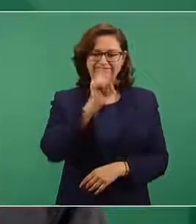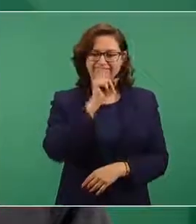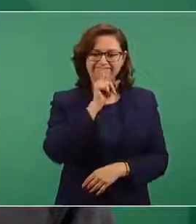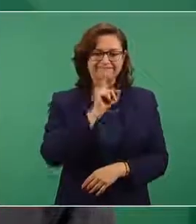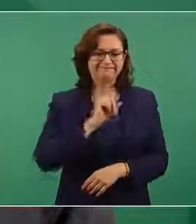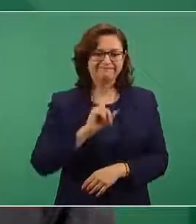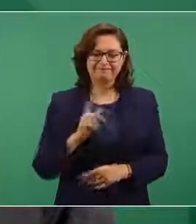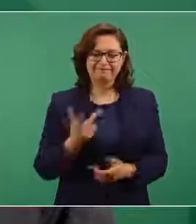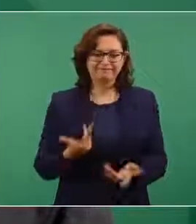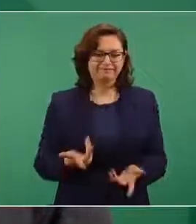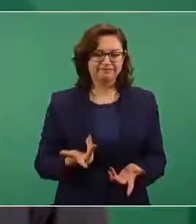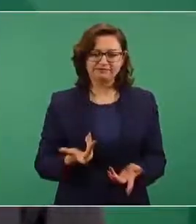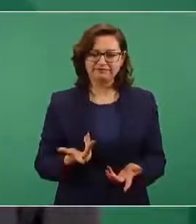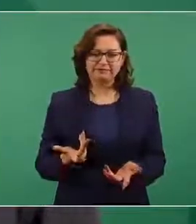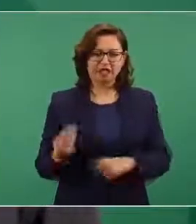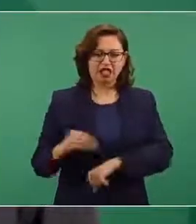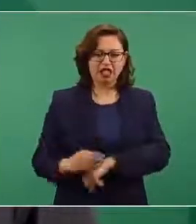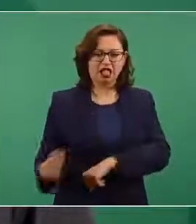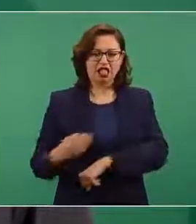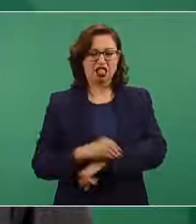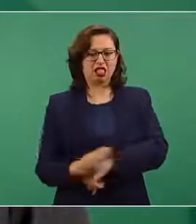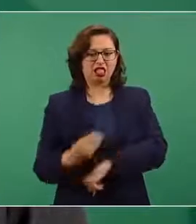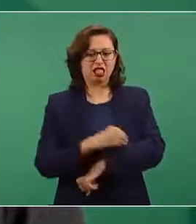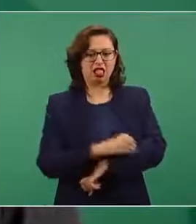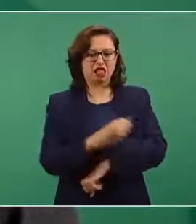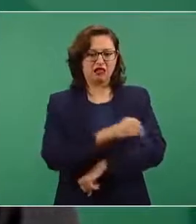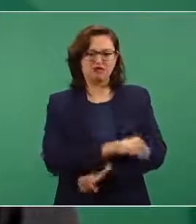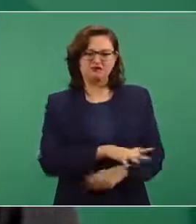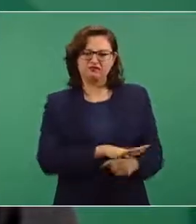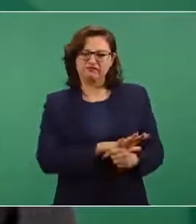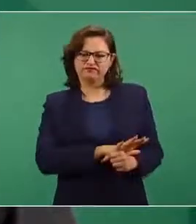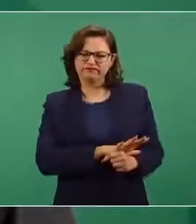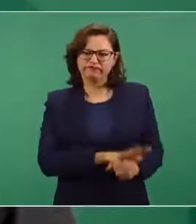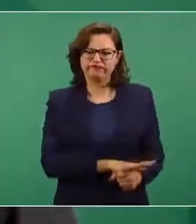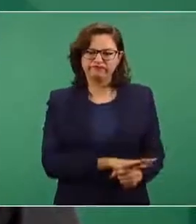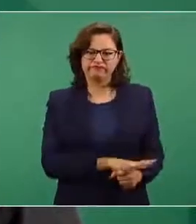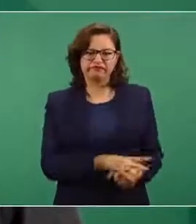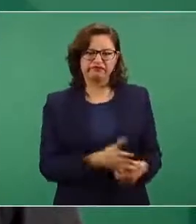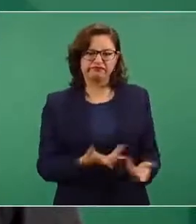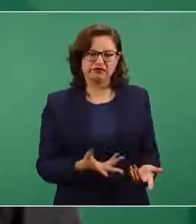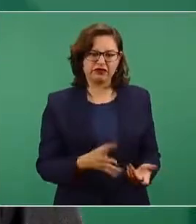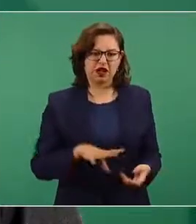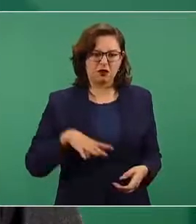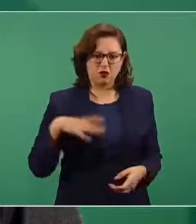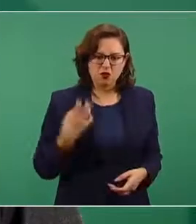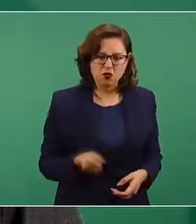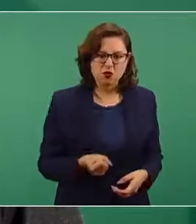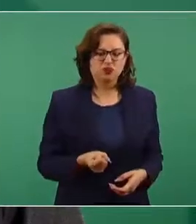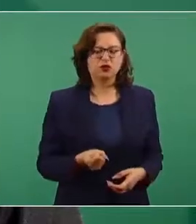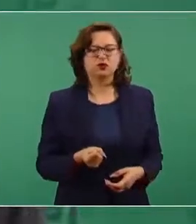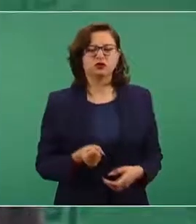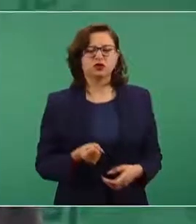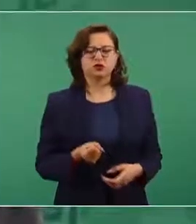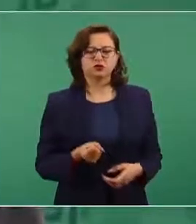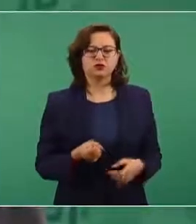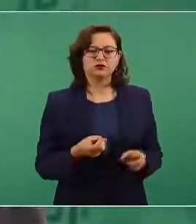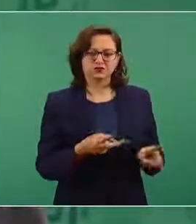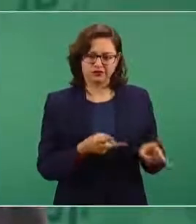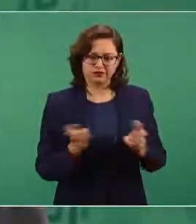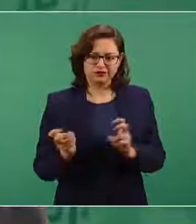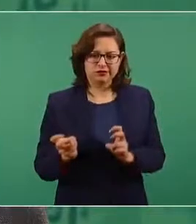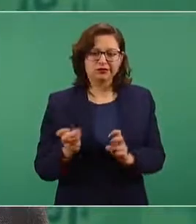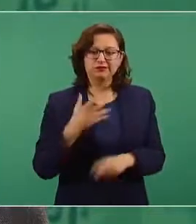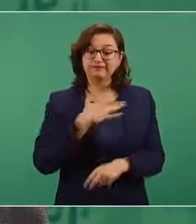no deja de ser una justificación para oprimir, para explotar, para cometer